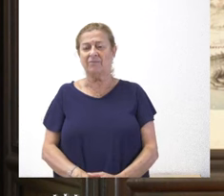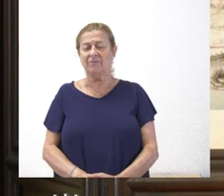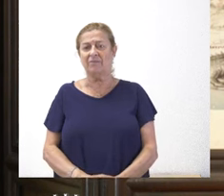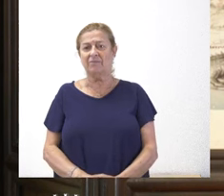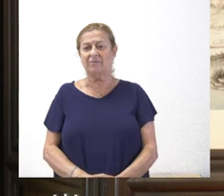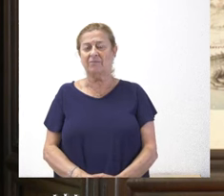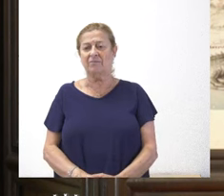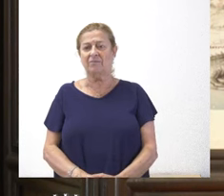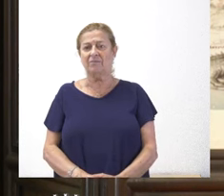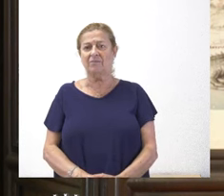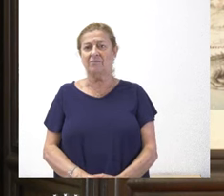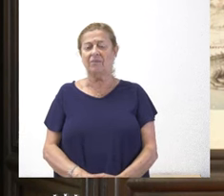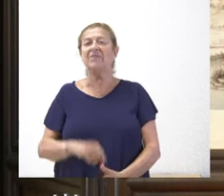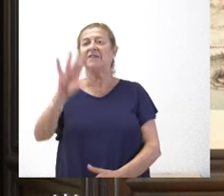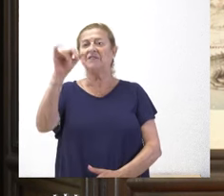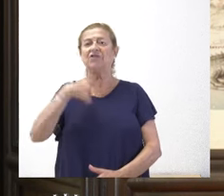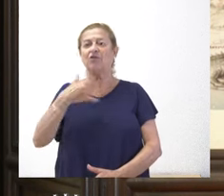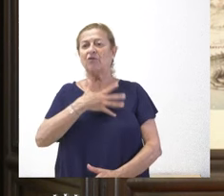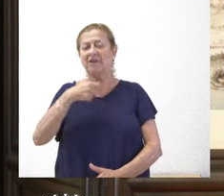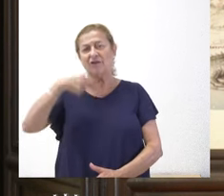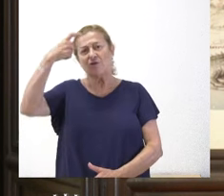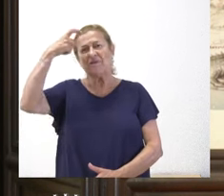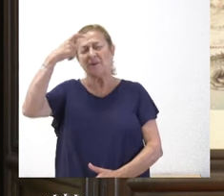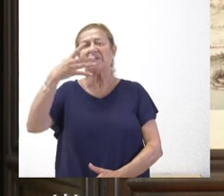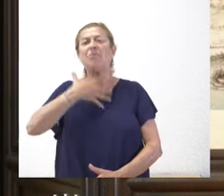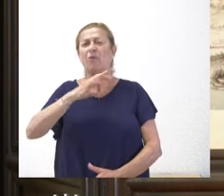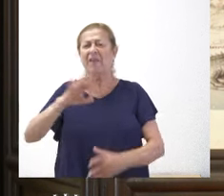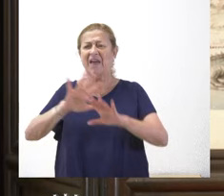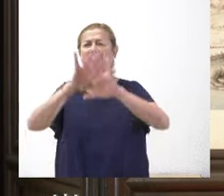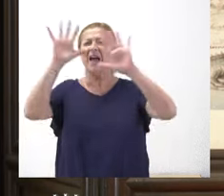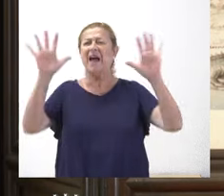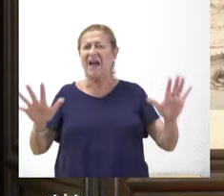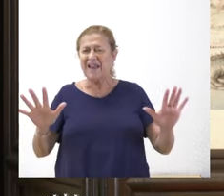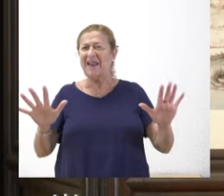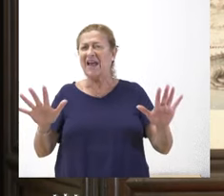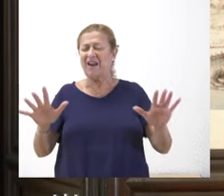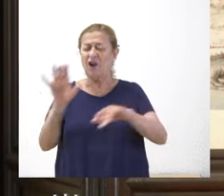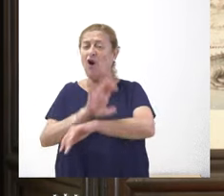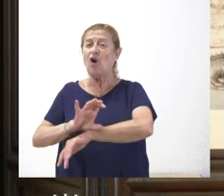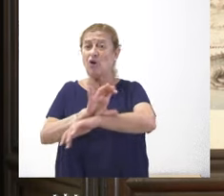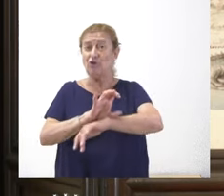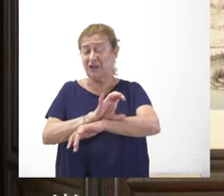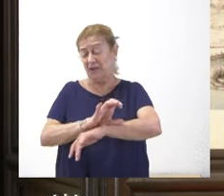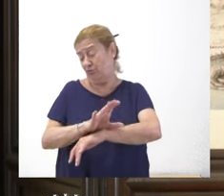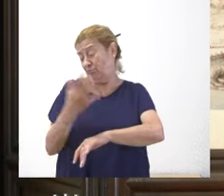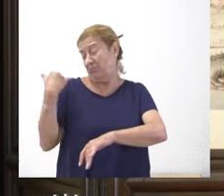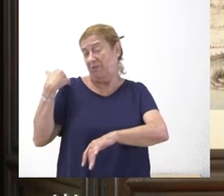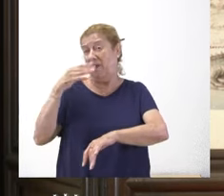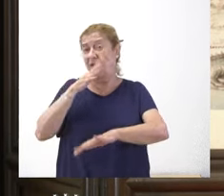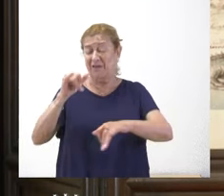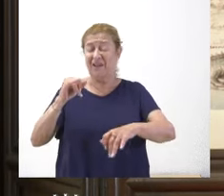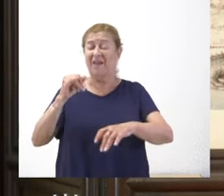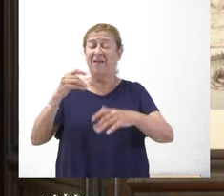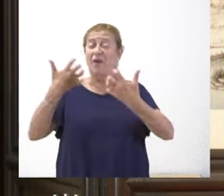comunidad Sí yo quería saber si nos pudiera aclarar si los consejeros hasta ahora consejeros de industria y de